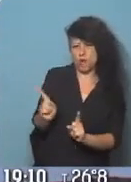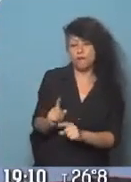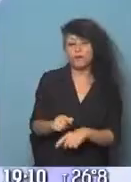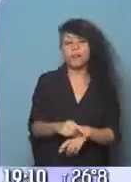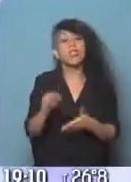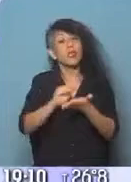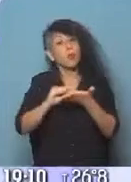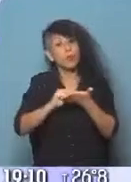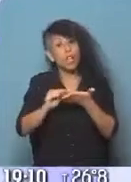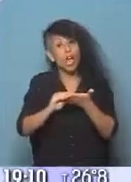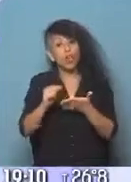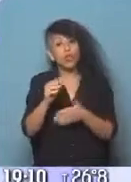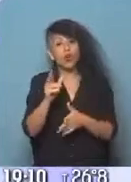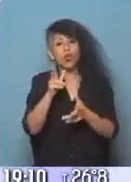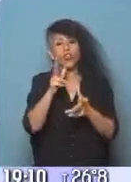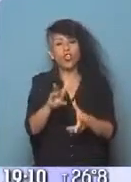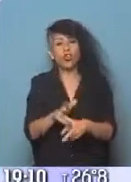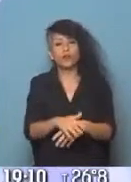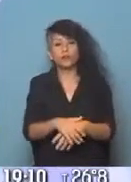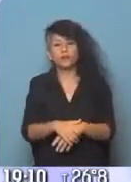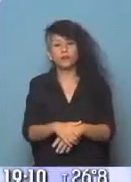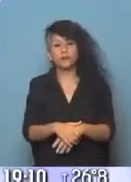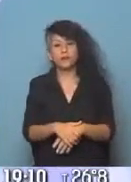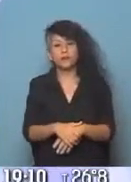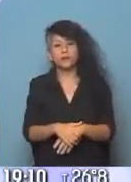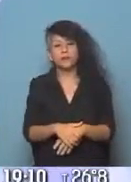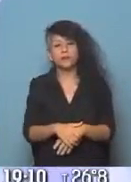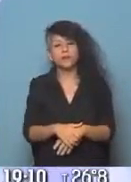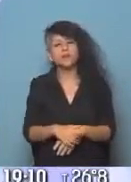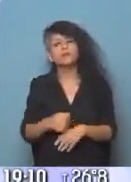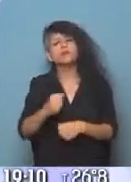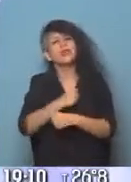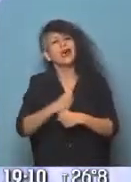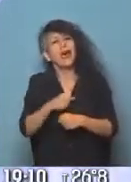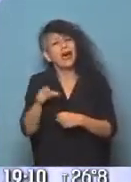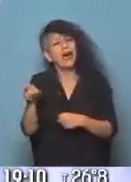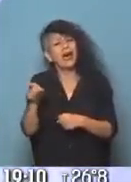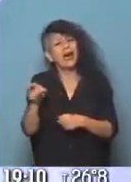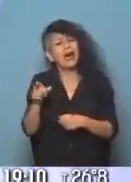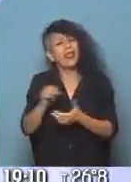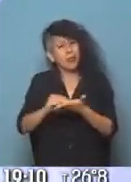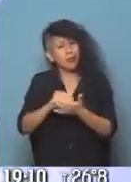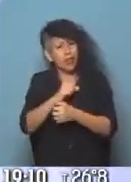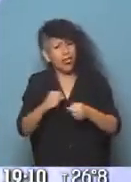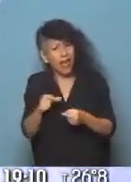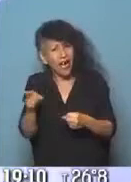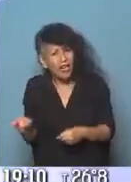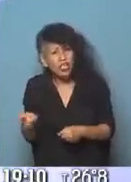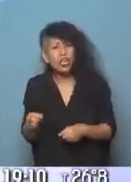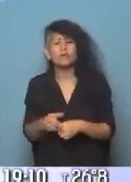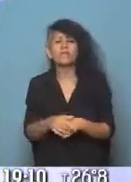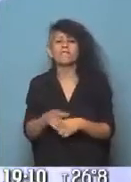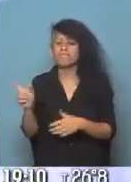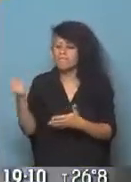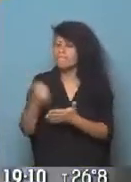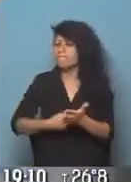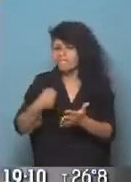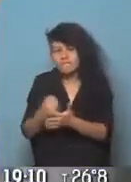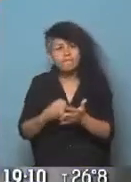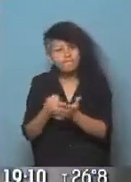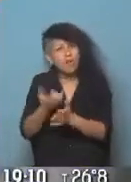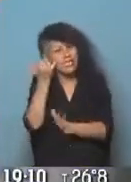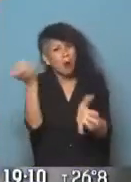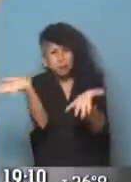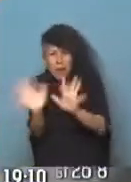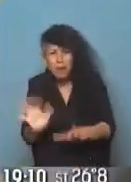esto elisa carrió no se dio este fin de semana y ya prepara la presentación del juicio político al ministro